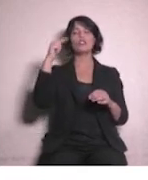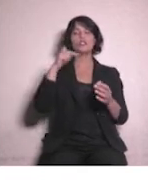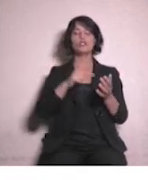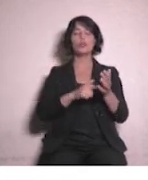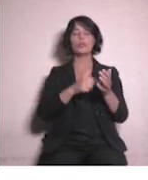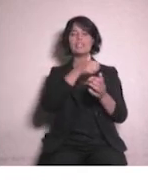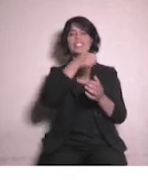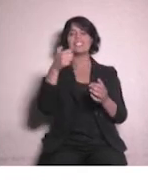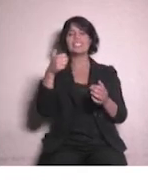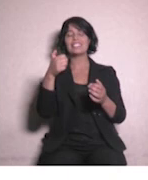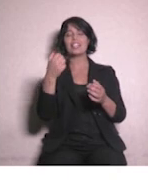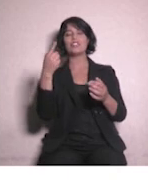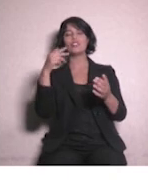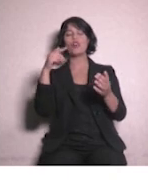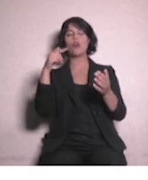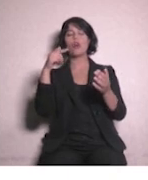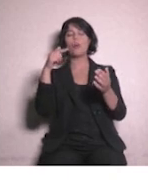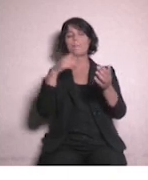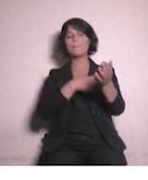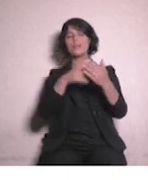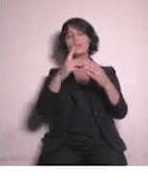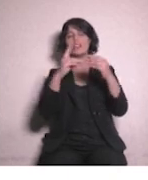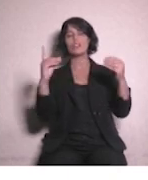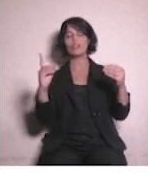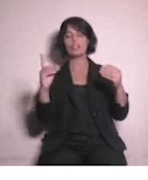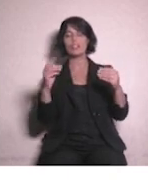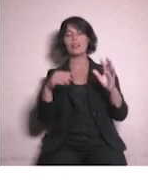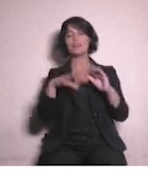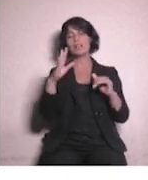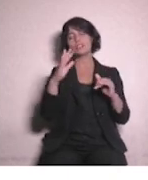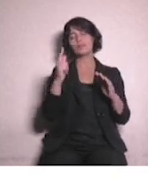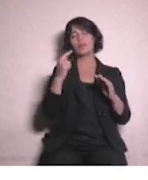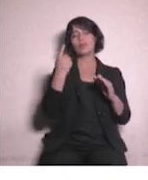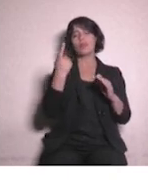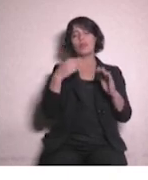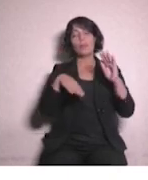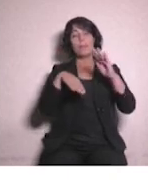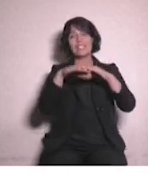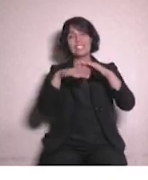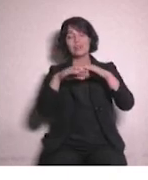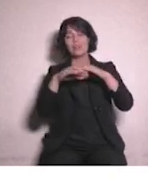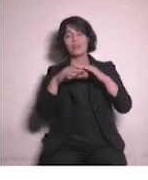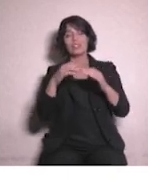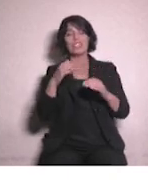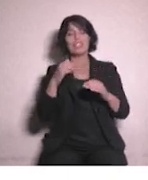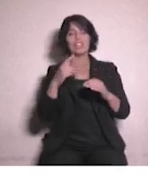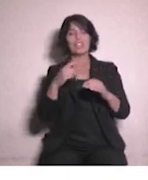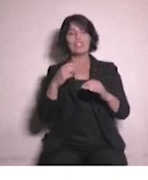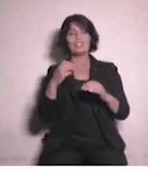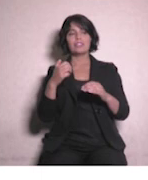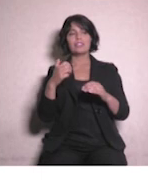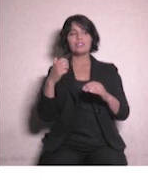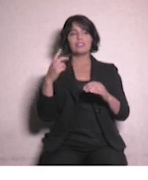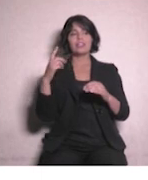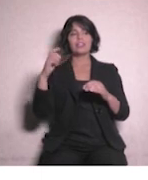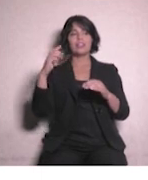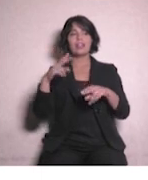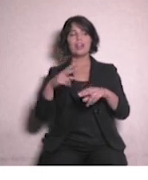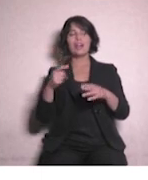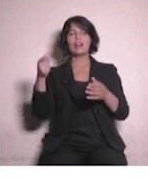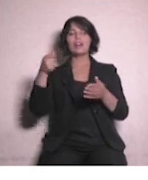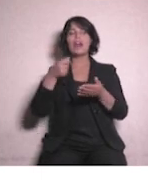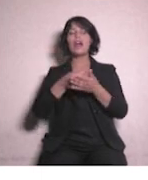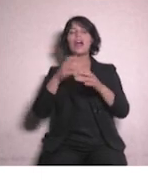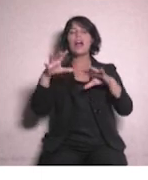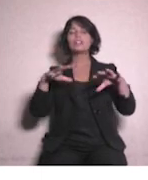de dólares en que puede tener máximo 20% en acciones. El año pasado rentó un 5%